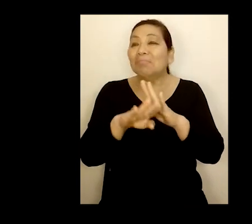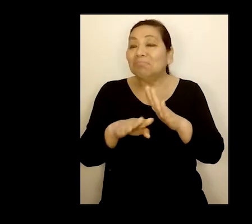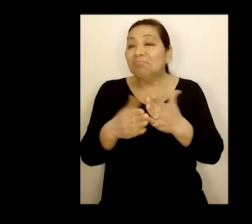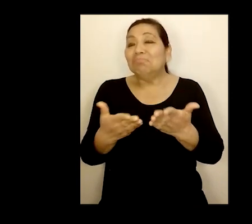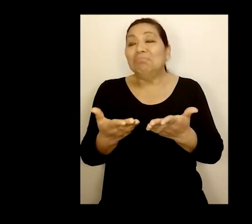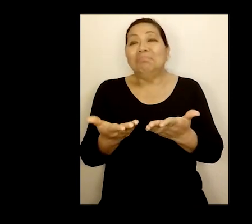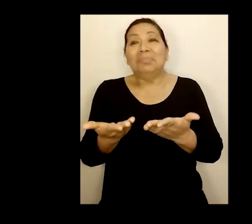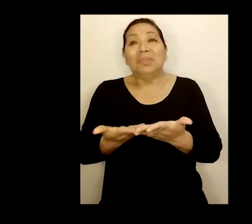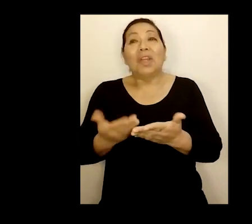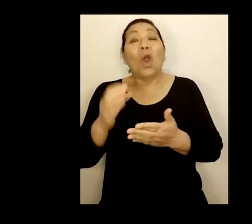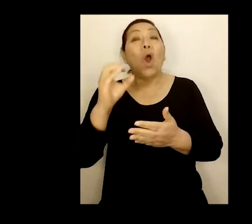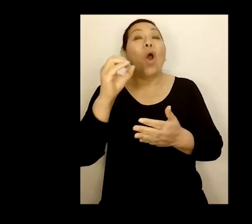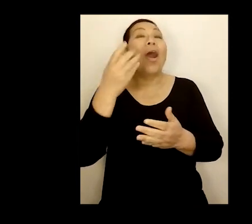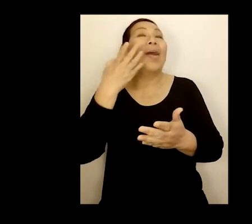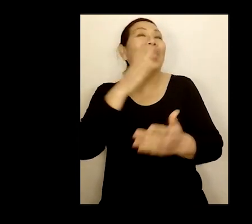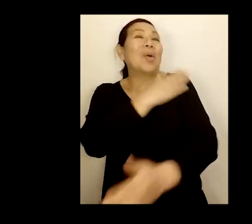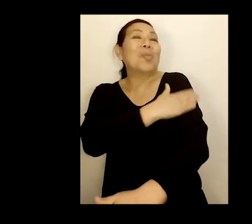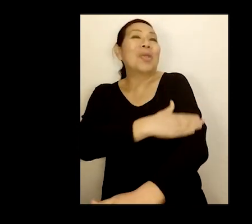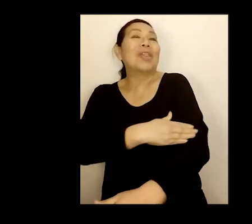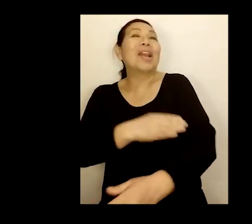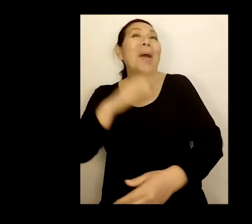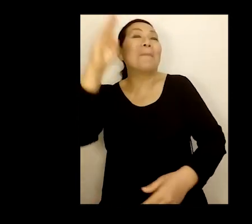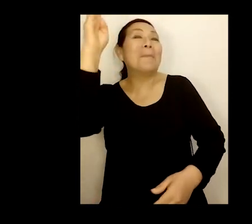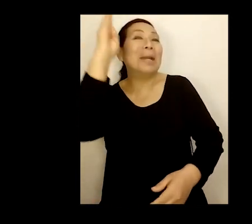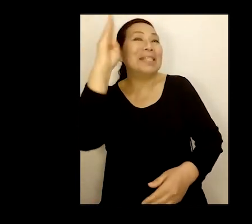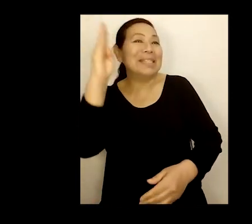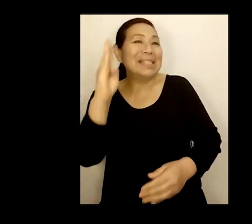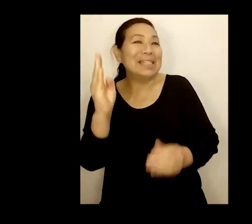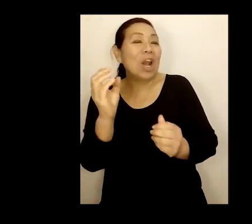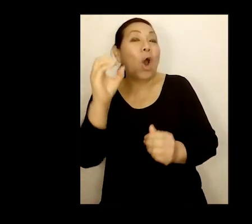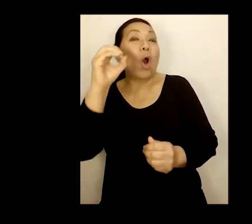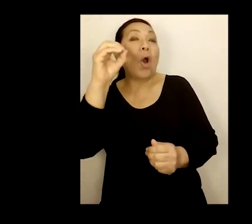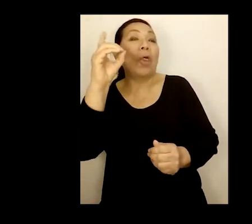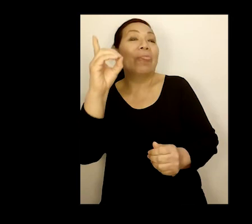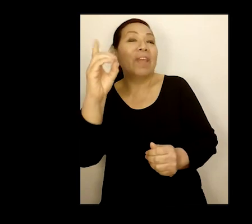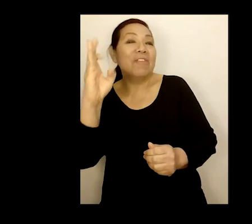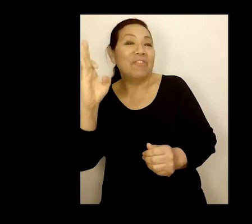dio con la empresa Odebrecht para la concesión de